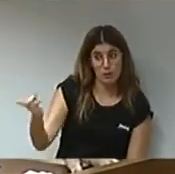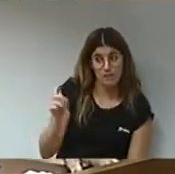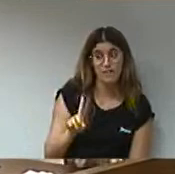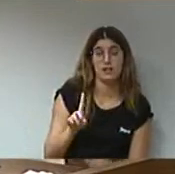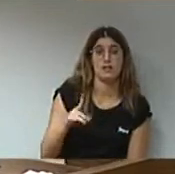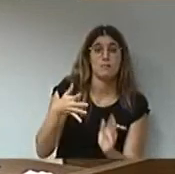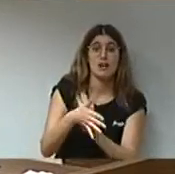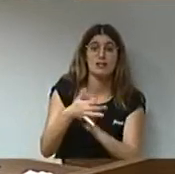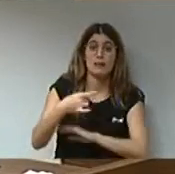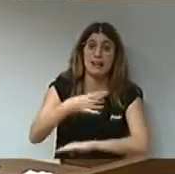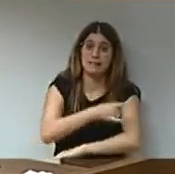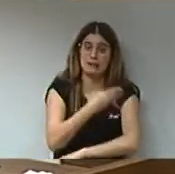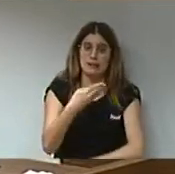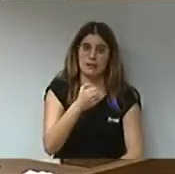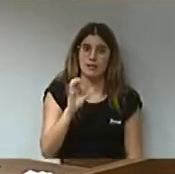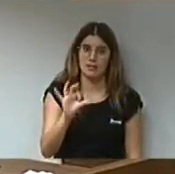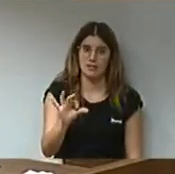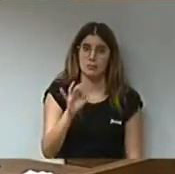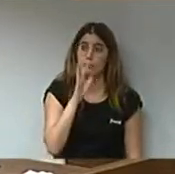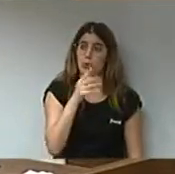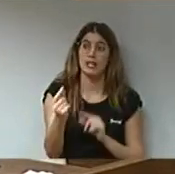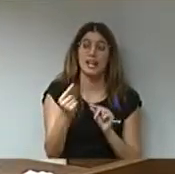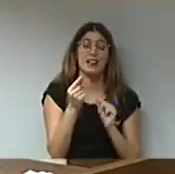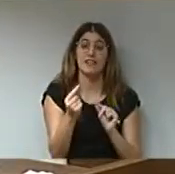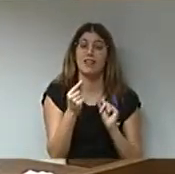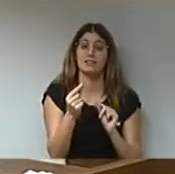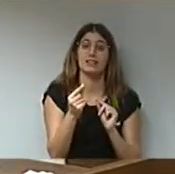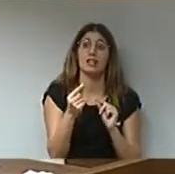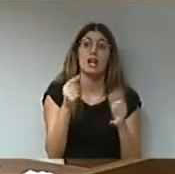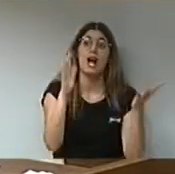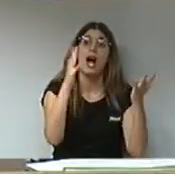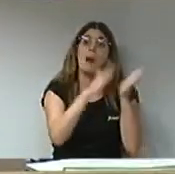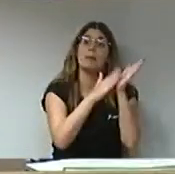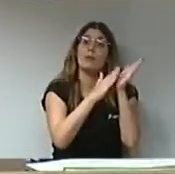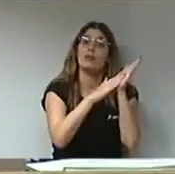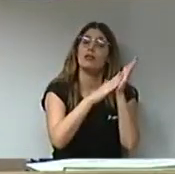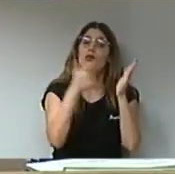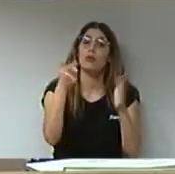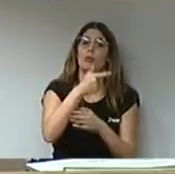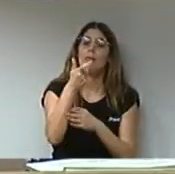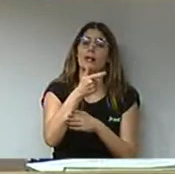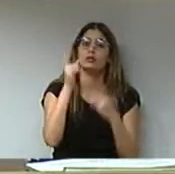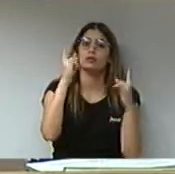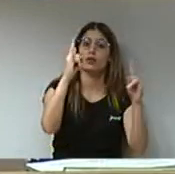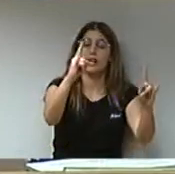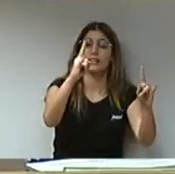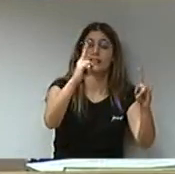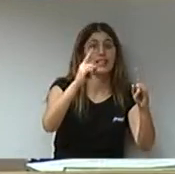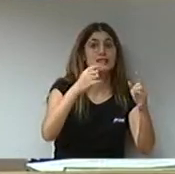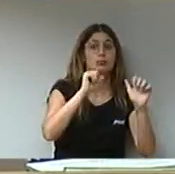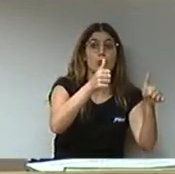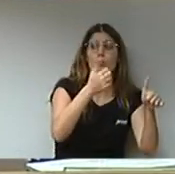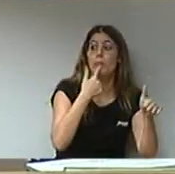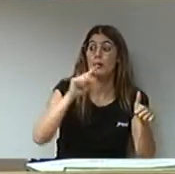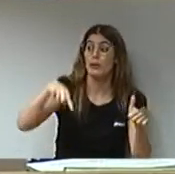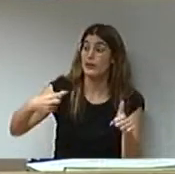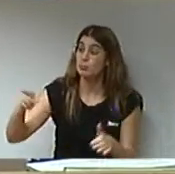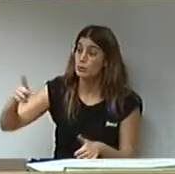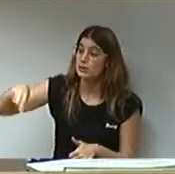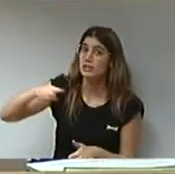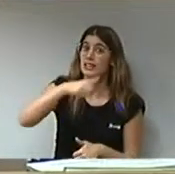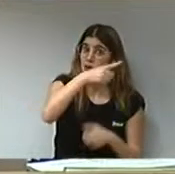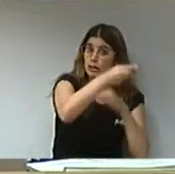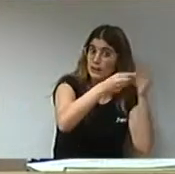sobre el tren de Vejis, porque no podemos empezar este debate aplaudiendo a los bomberos forestales y no acabarlo confirmando que ellos